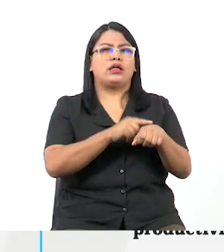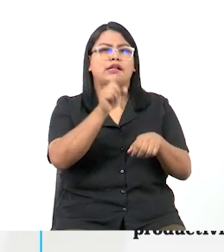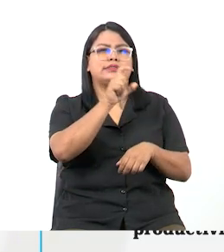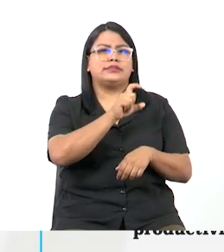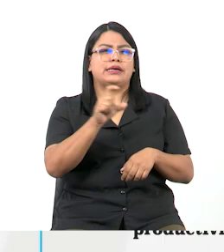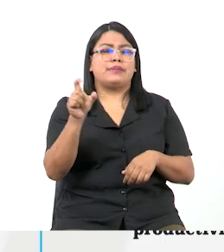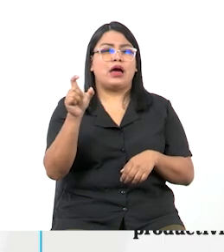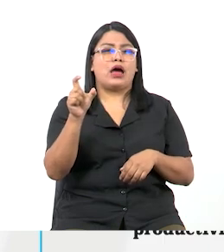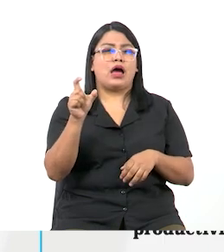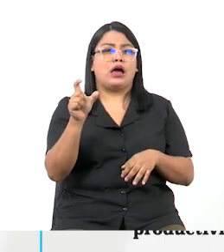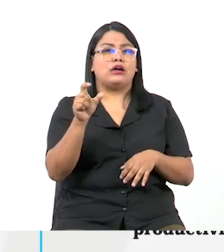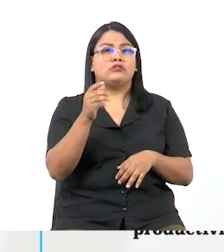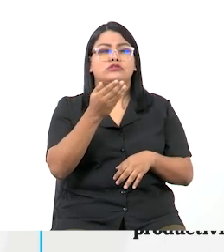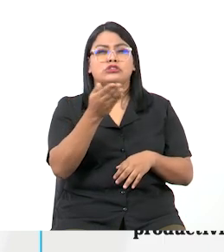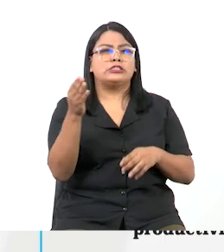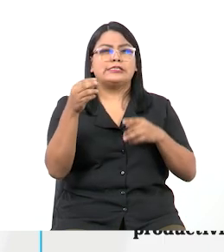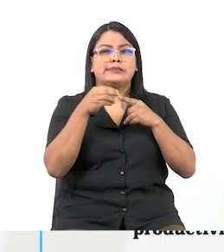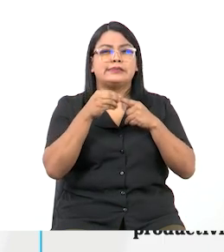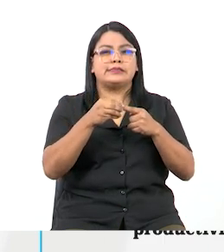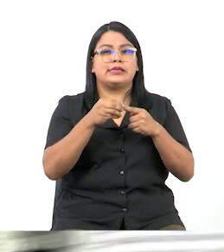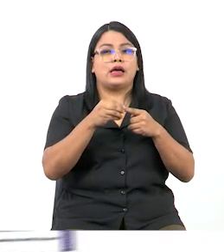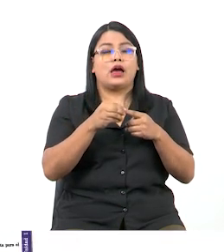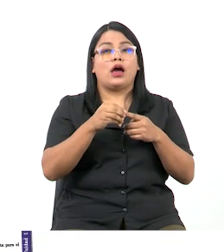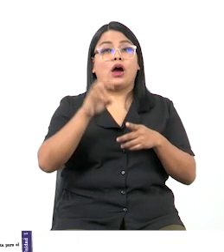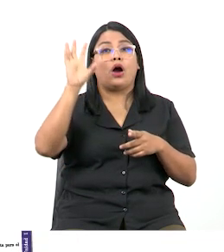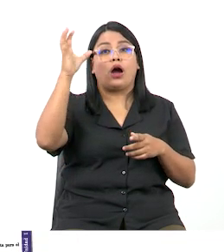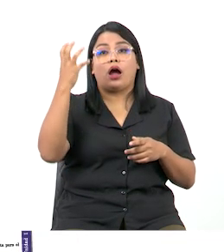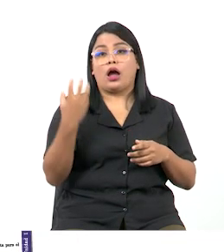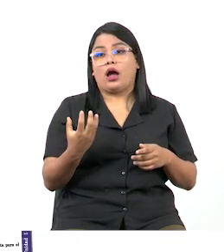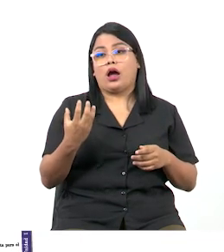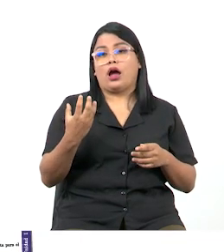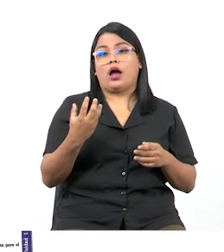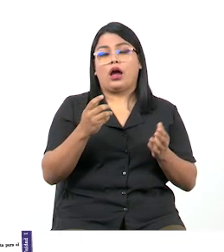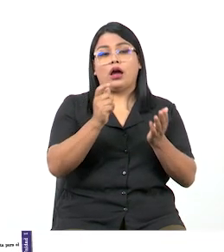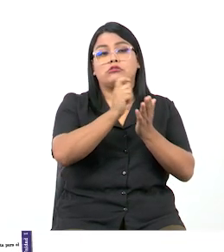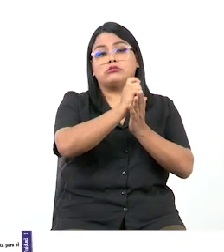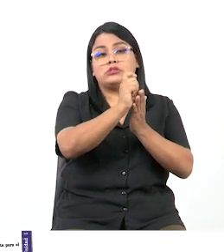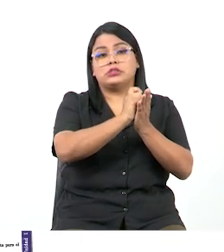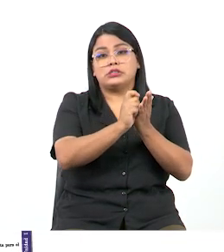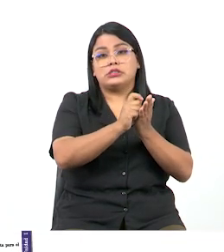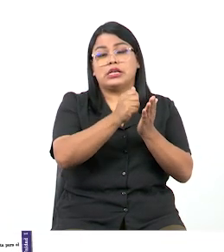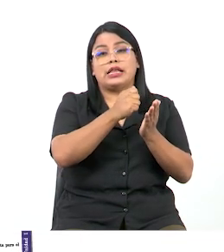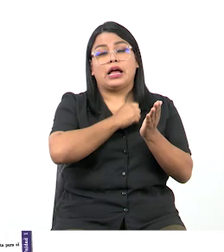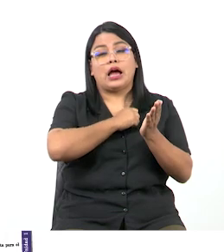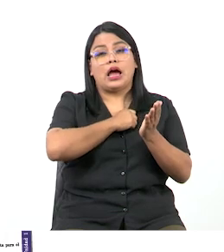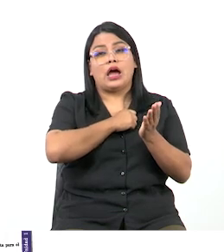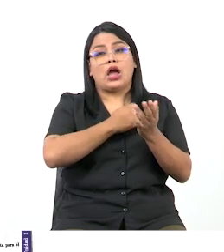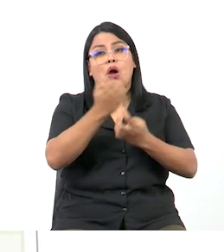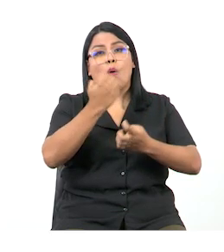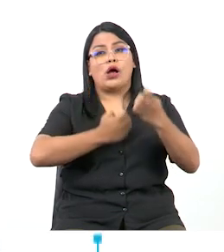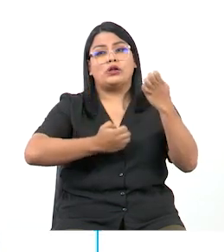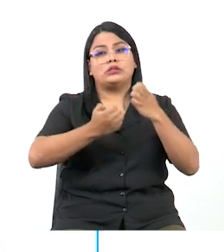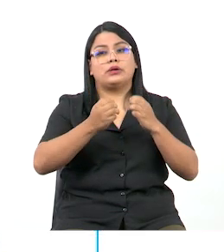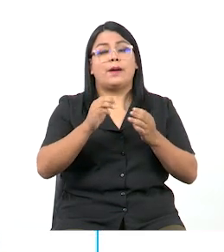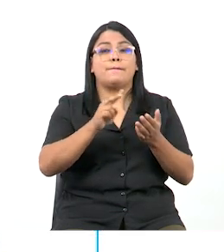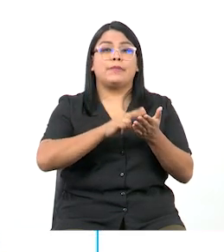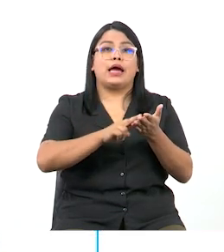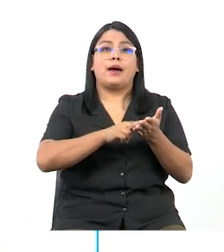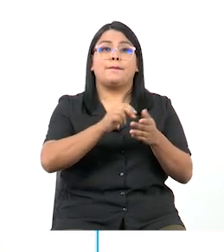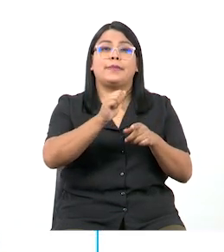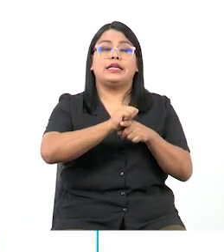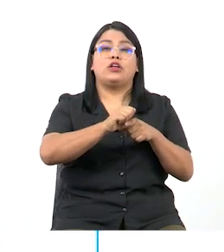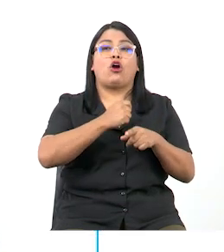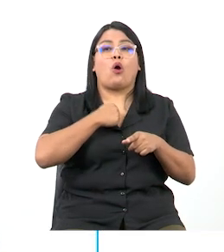de la semana y secciones especiales. En naranja, la producción textual y la autoevaluación. En